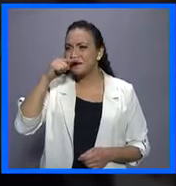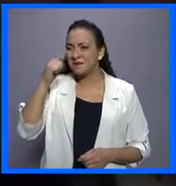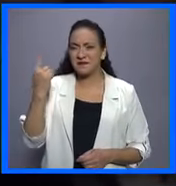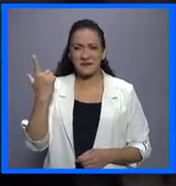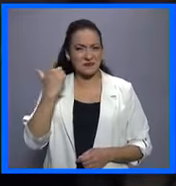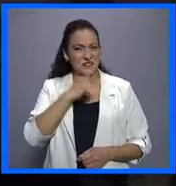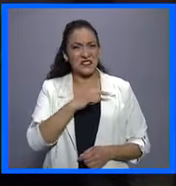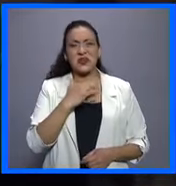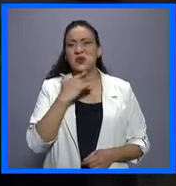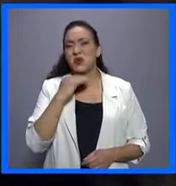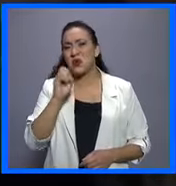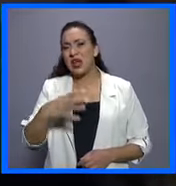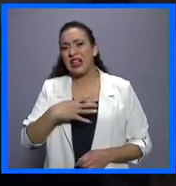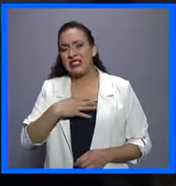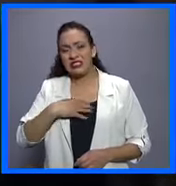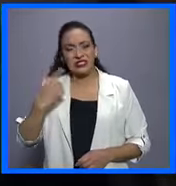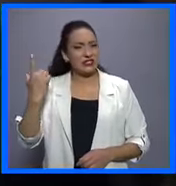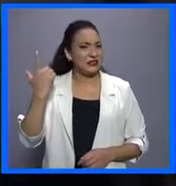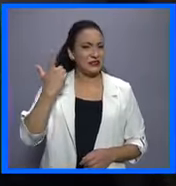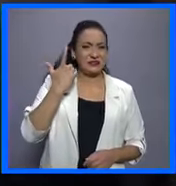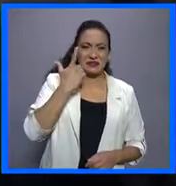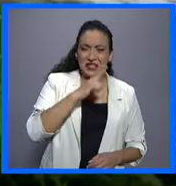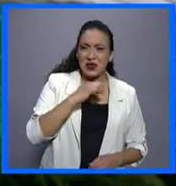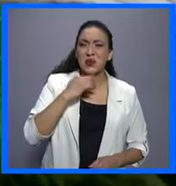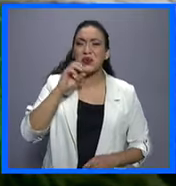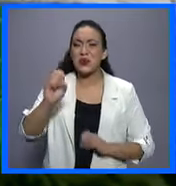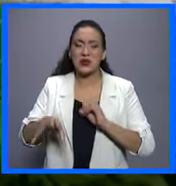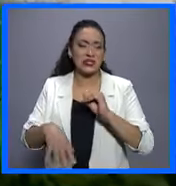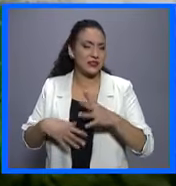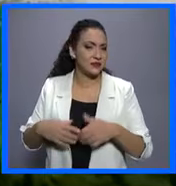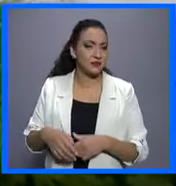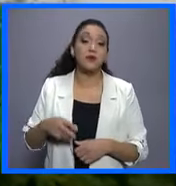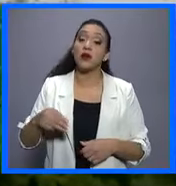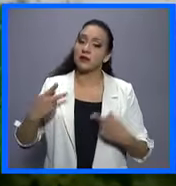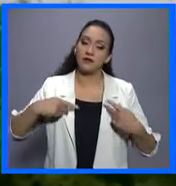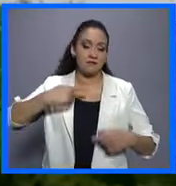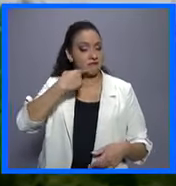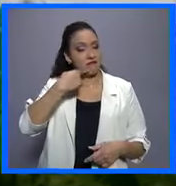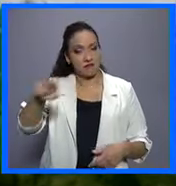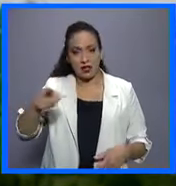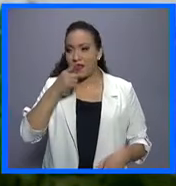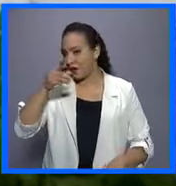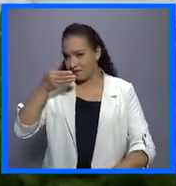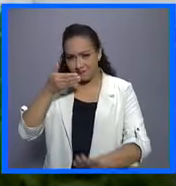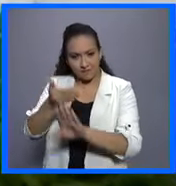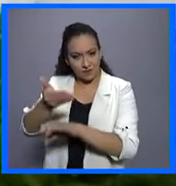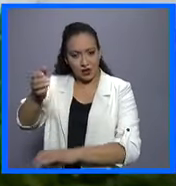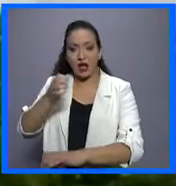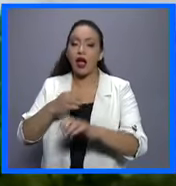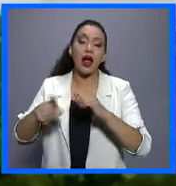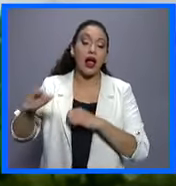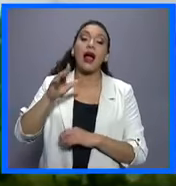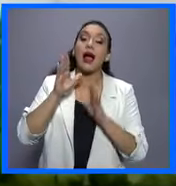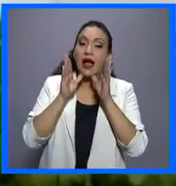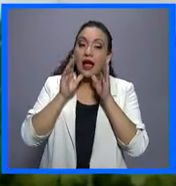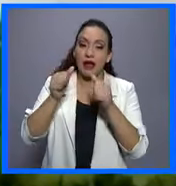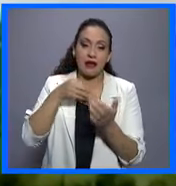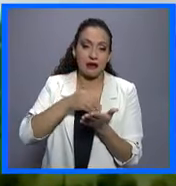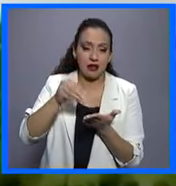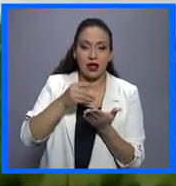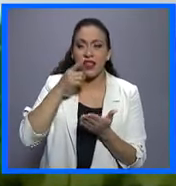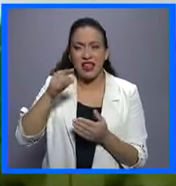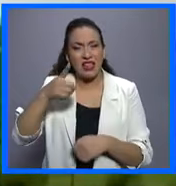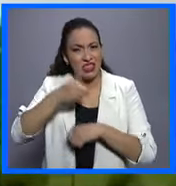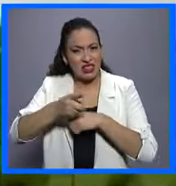y afectaciones a la salud. Además, señaló la omisión de autoridades para prevenir y mitigar el daño ambiental ocasionado